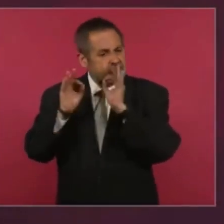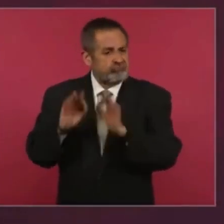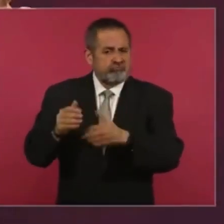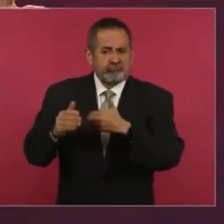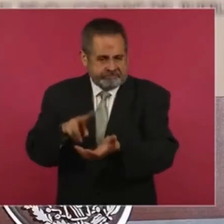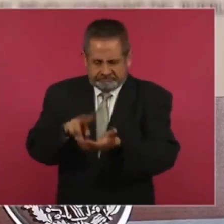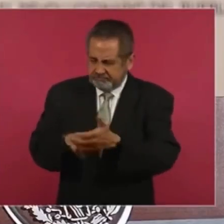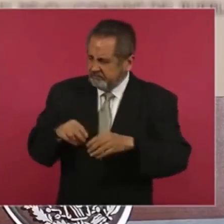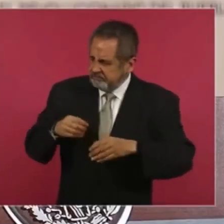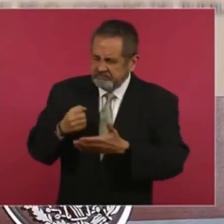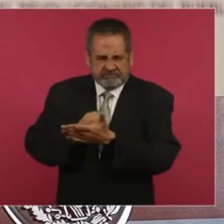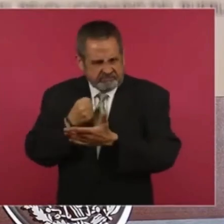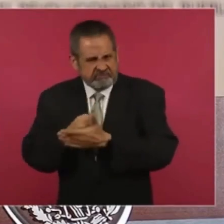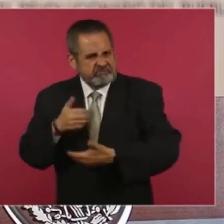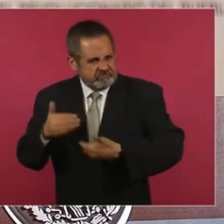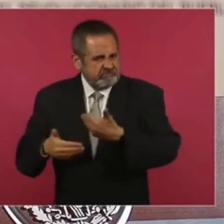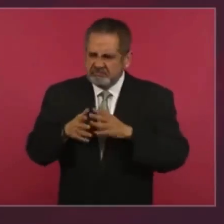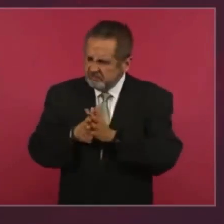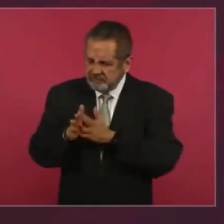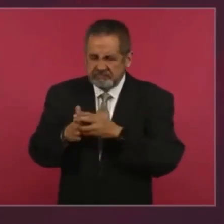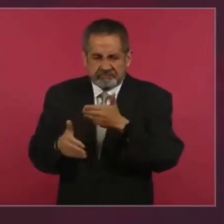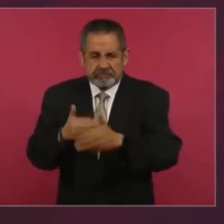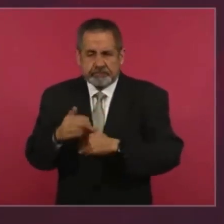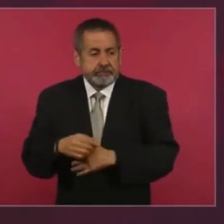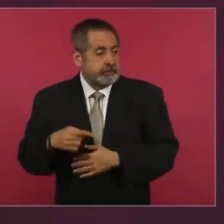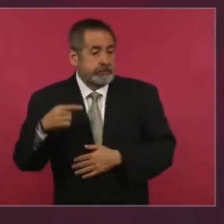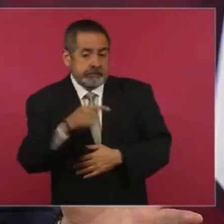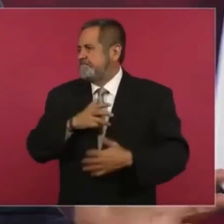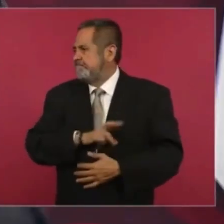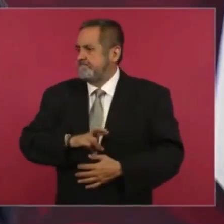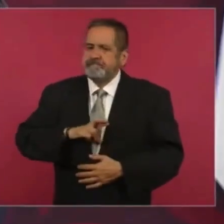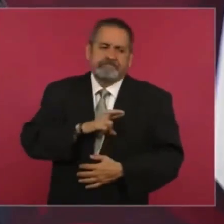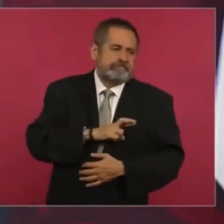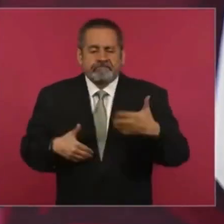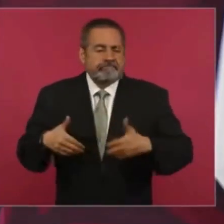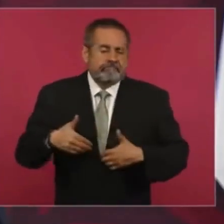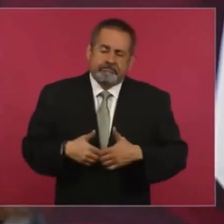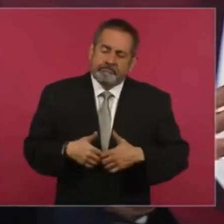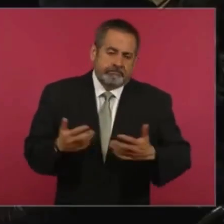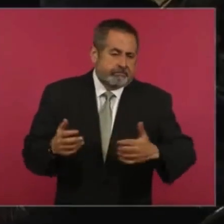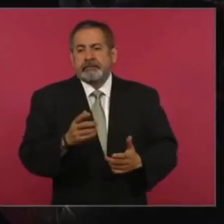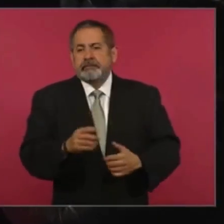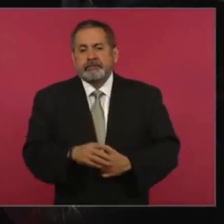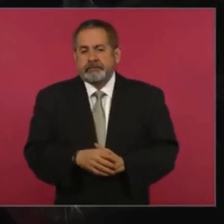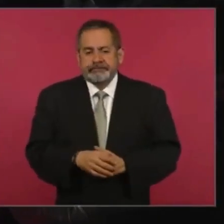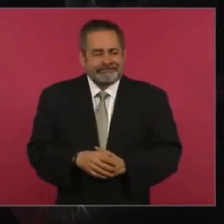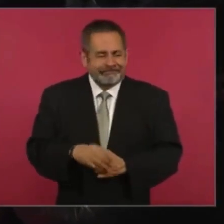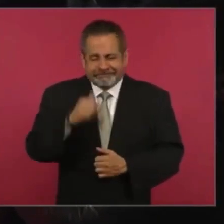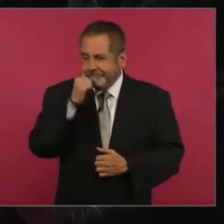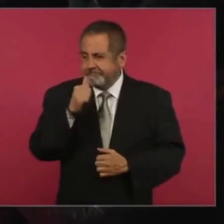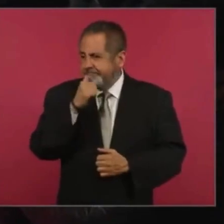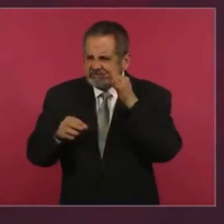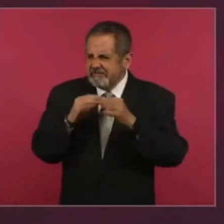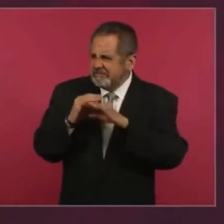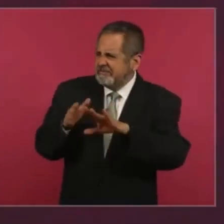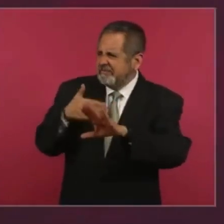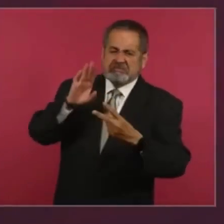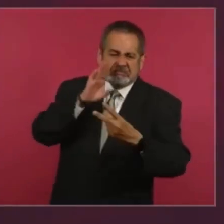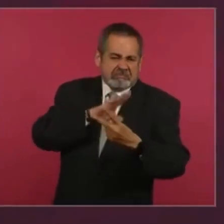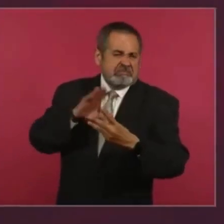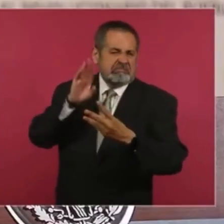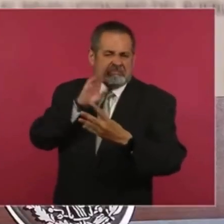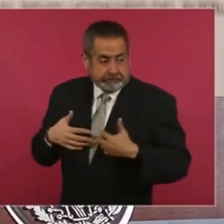protagonista principal de esta nueva historia, les molesta mucho y utilizan todos los medios